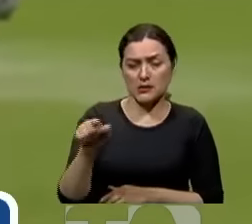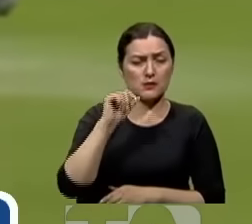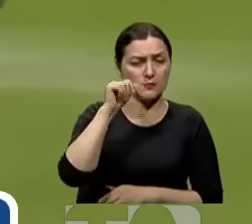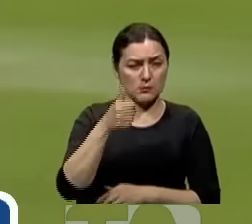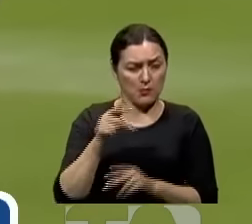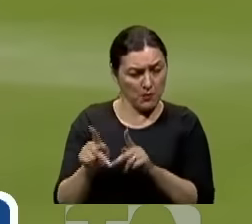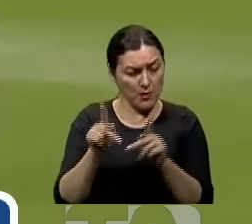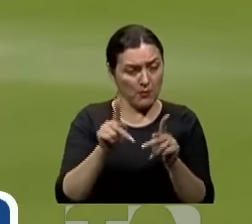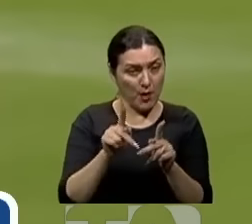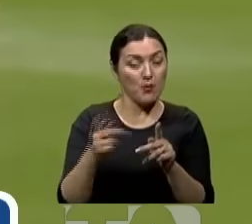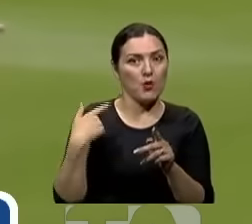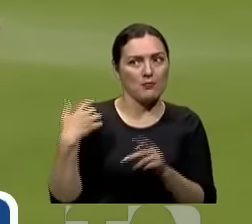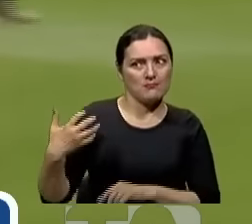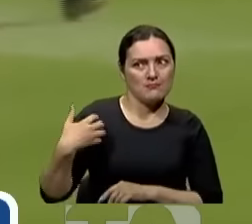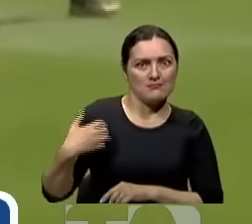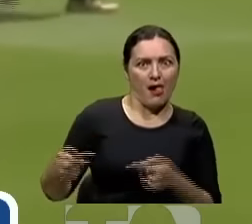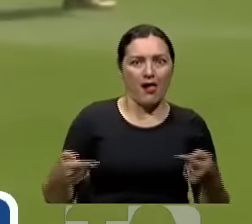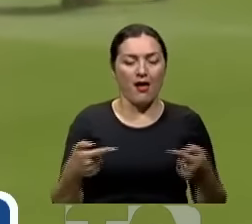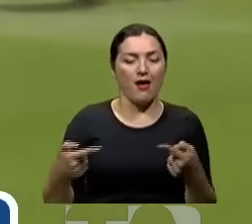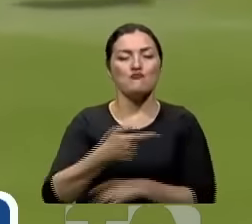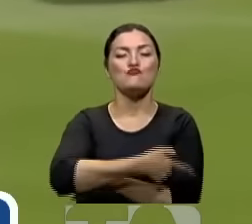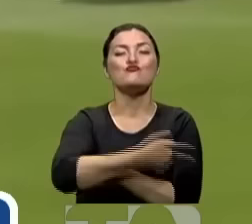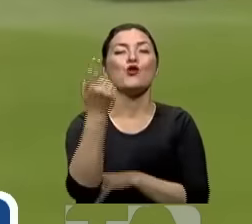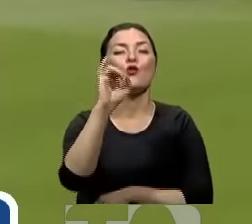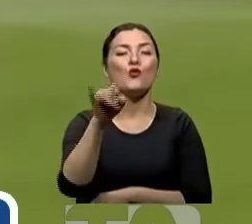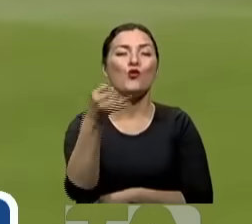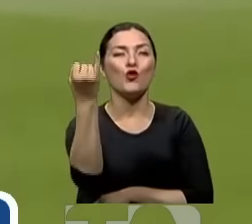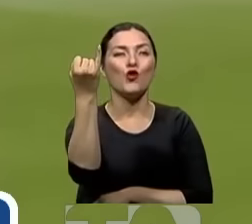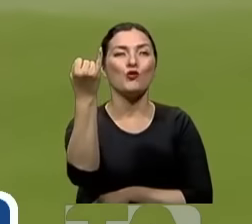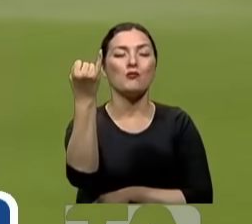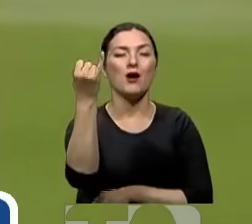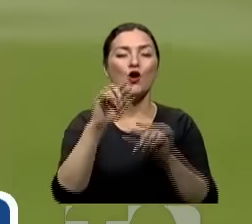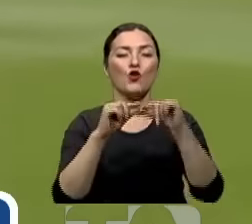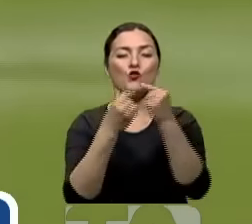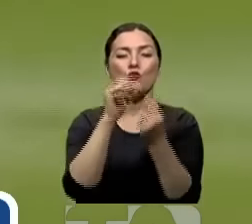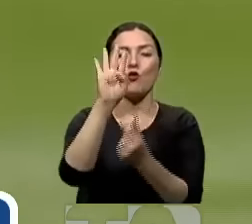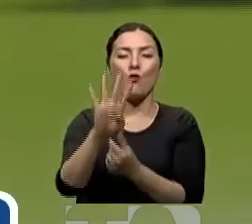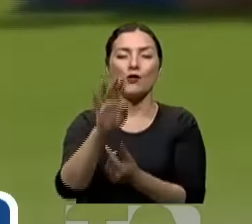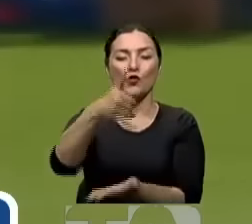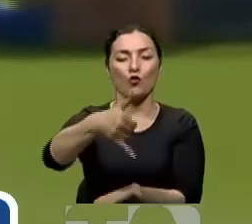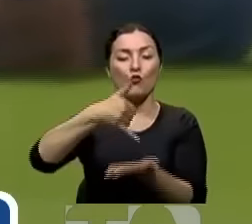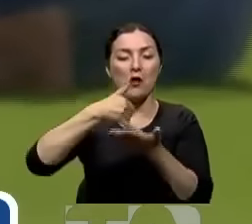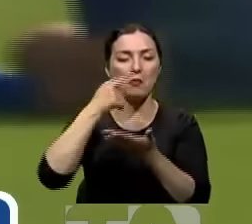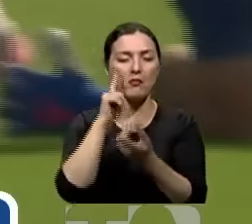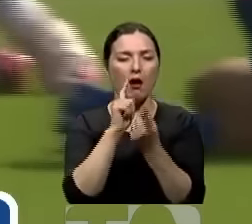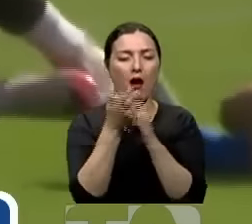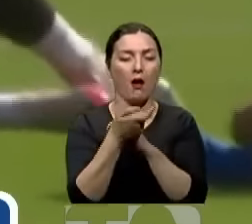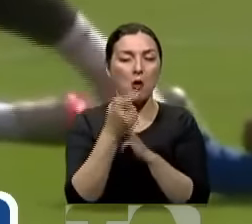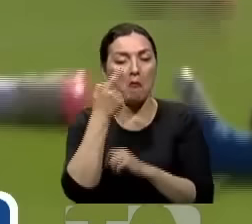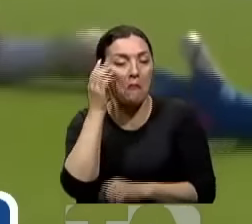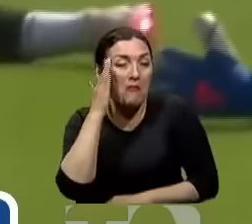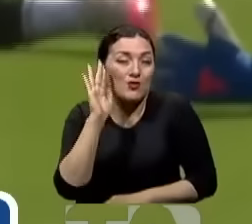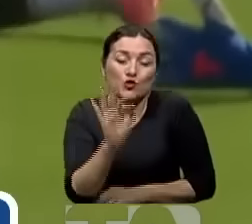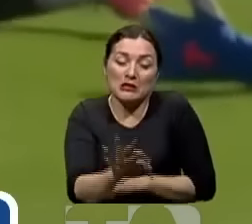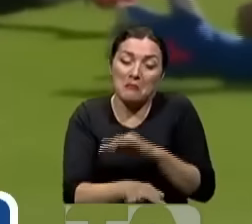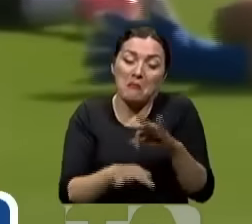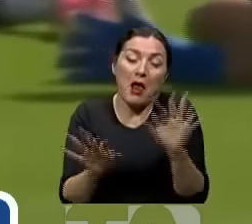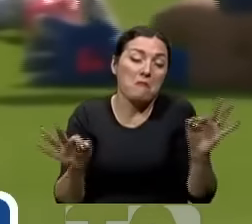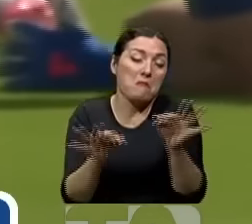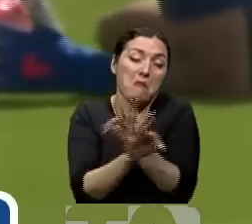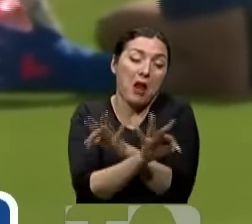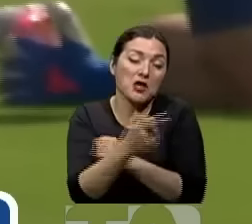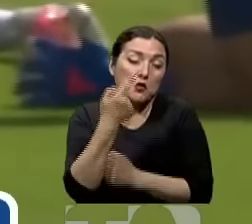compromiso frente a Argentina este día jueves, ya por los cuartos de final de la Copa. Si habrá variantes, no lo sabemos. Habrá que ver